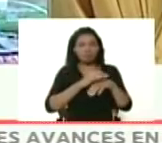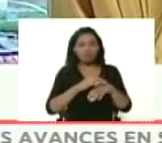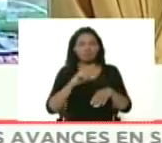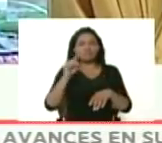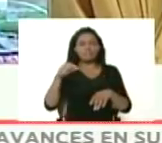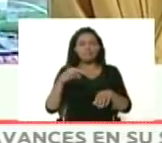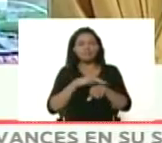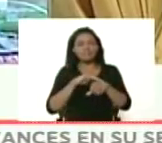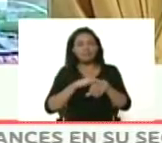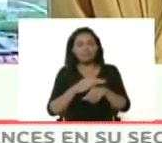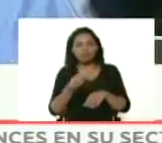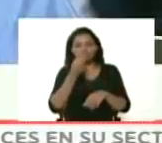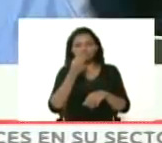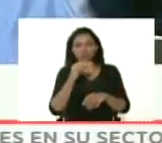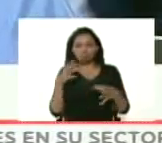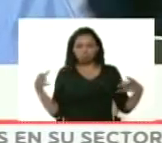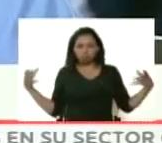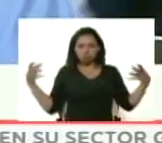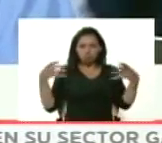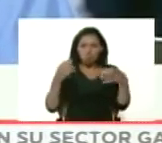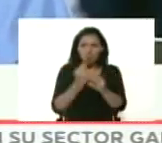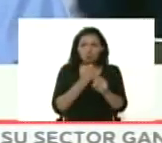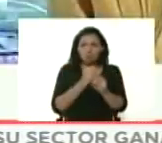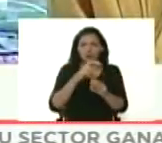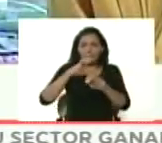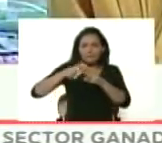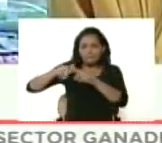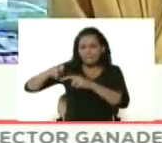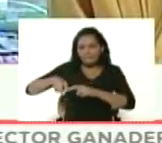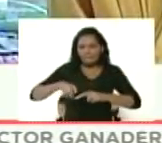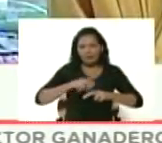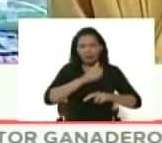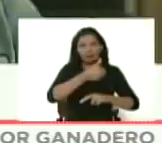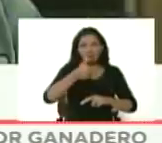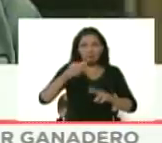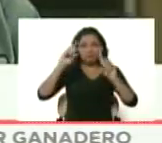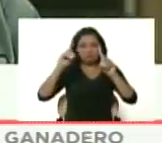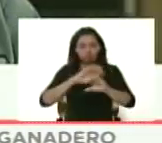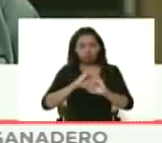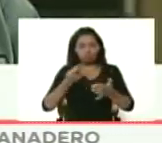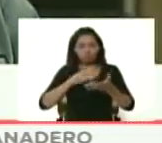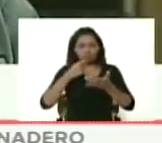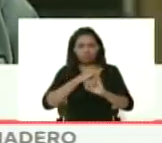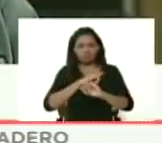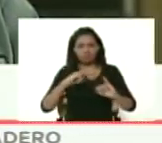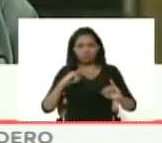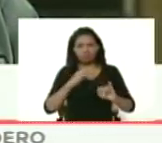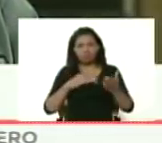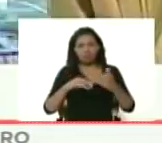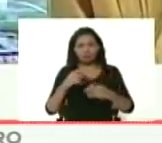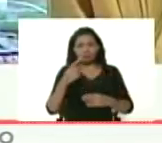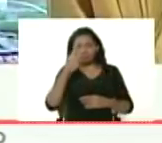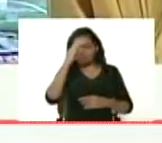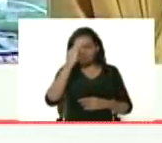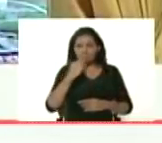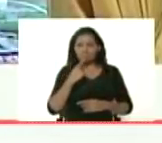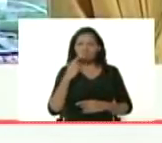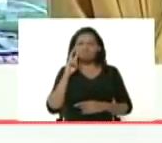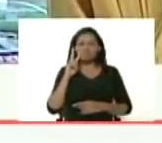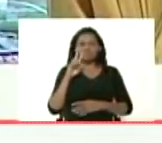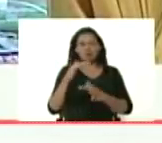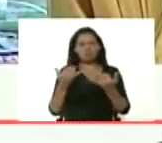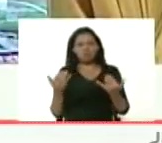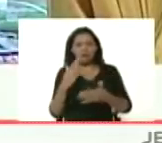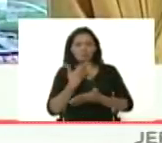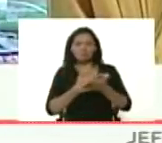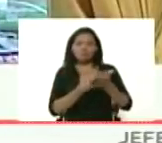sector cárnico. Una mesa. Siéntense con las decisiones que estoy firmando, las decisiones que están perfilándose y las